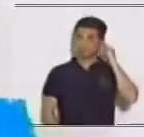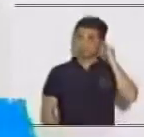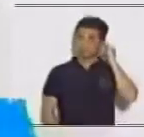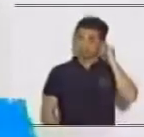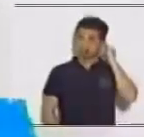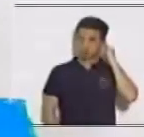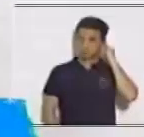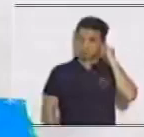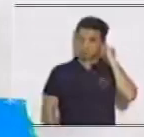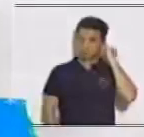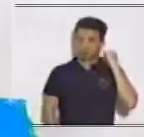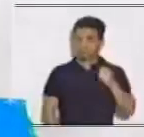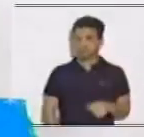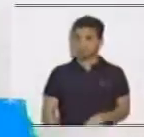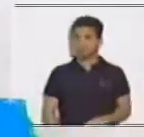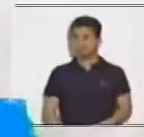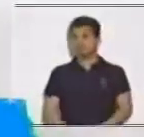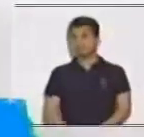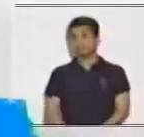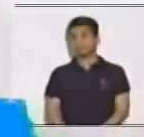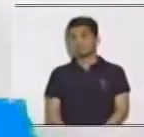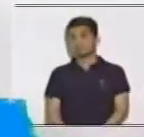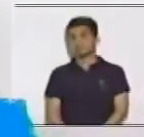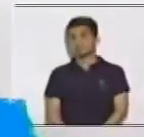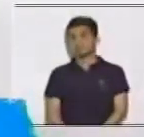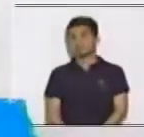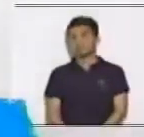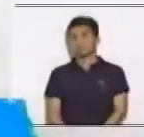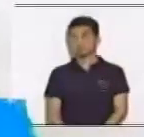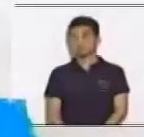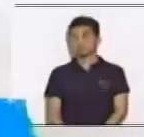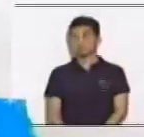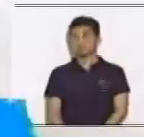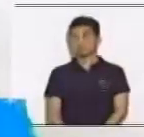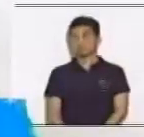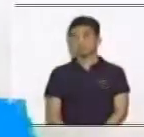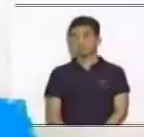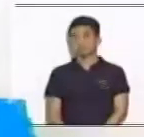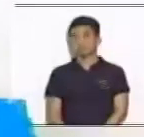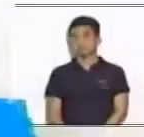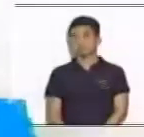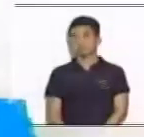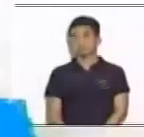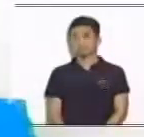Hay otra característica bien importante de un triángulo rectángulo, ¿sí?